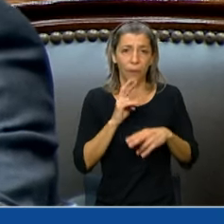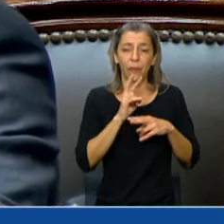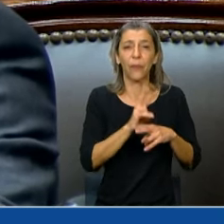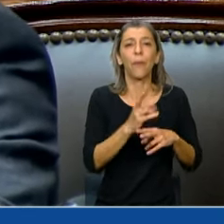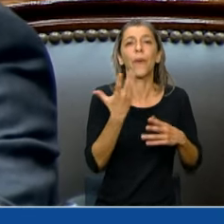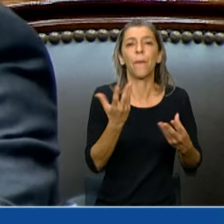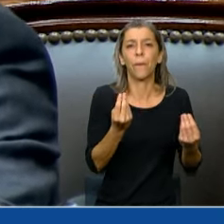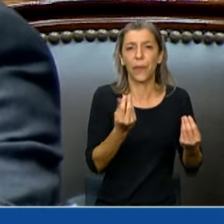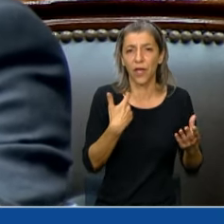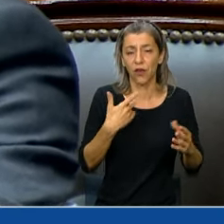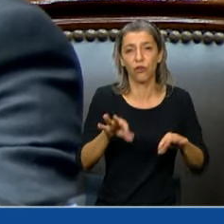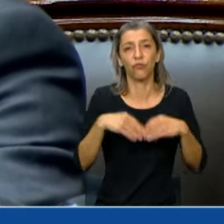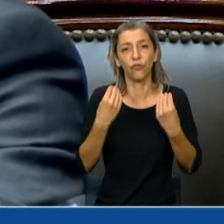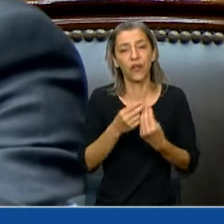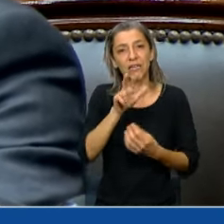armonizado